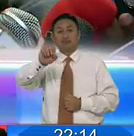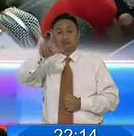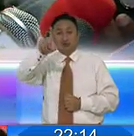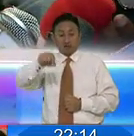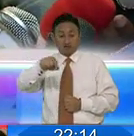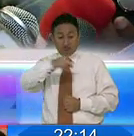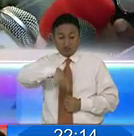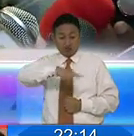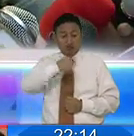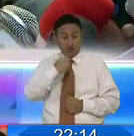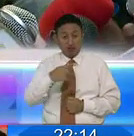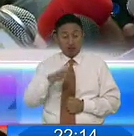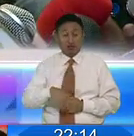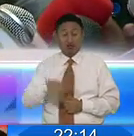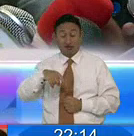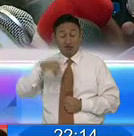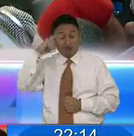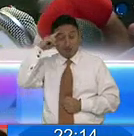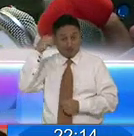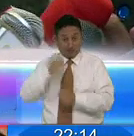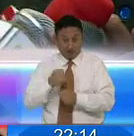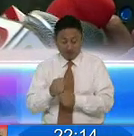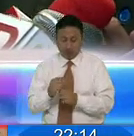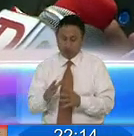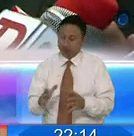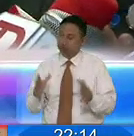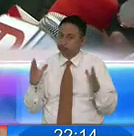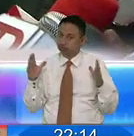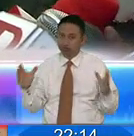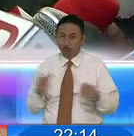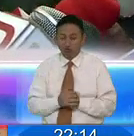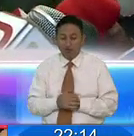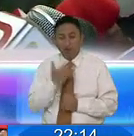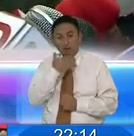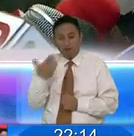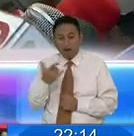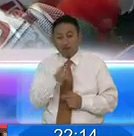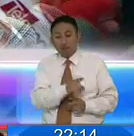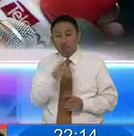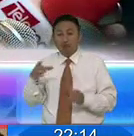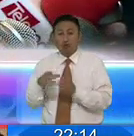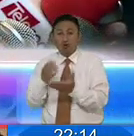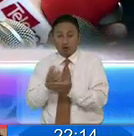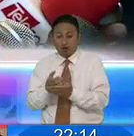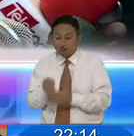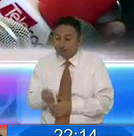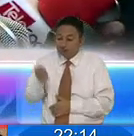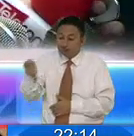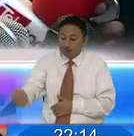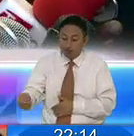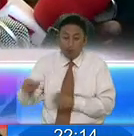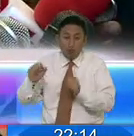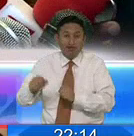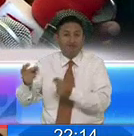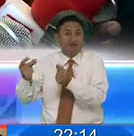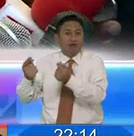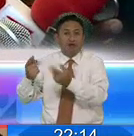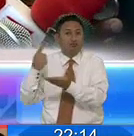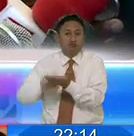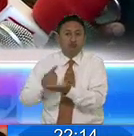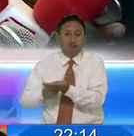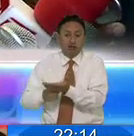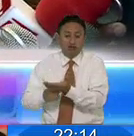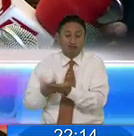también conocieron la carga laboral y de trabajo que tiene la comisión y que era lo correcto enviarla a la comisión para que pueda ganar día es decir que la comisión de desarrollo